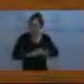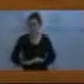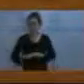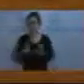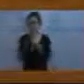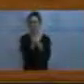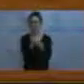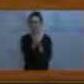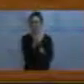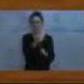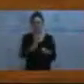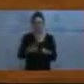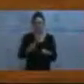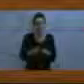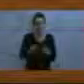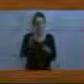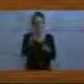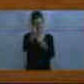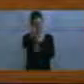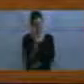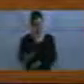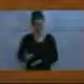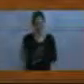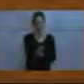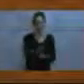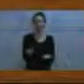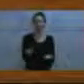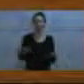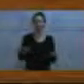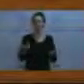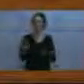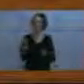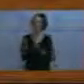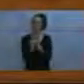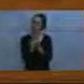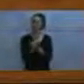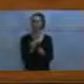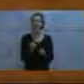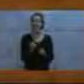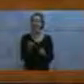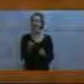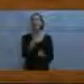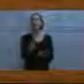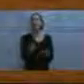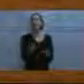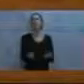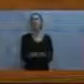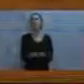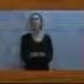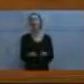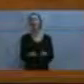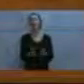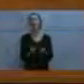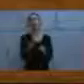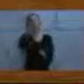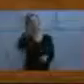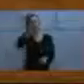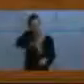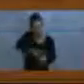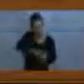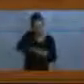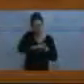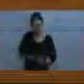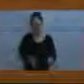con compromisos presupuestarios, pongámonos con acción, no pongámonos con pasividad, que